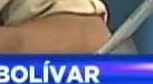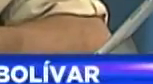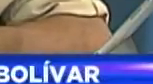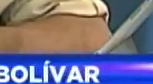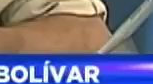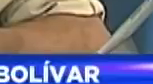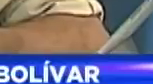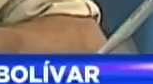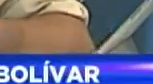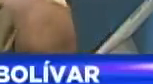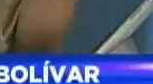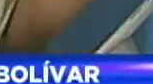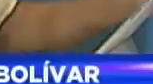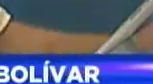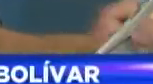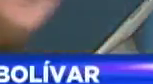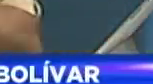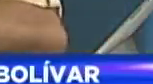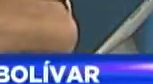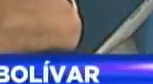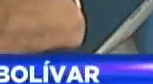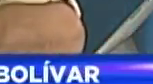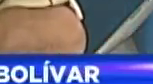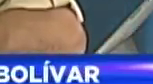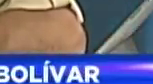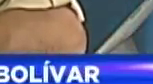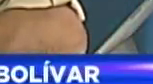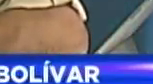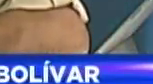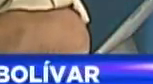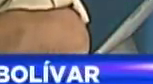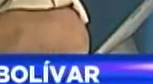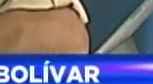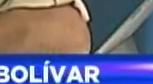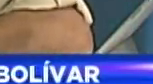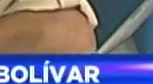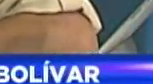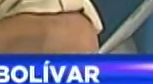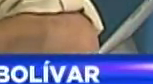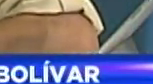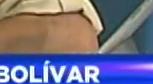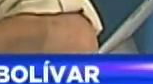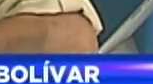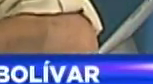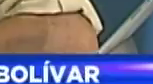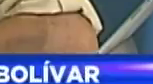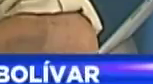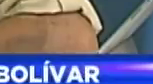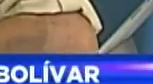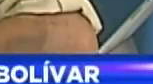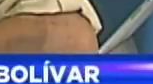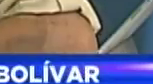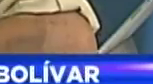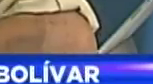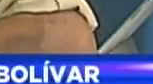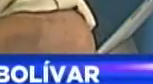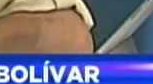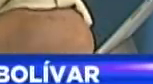Zulia, en Táchira, en Anzoátegui, en Miranda, para que no salieran el día de